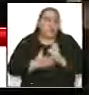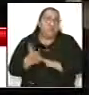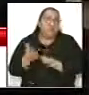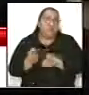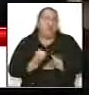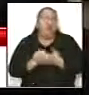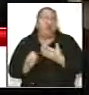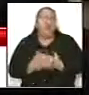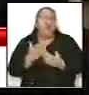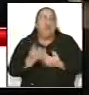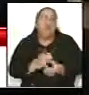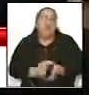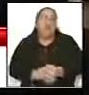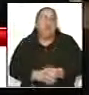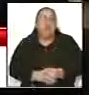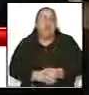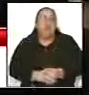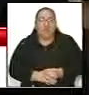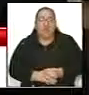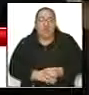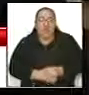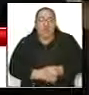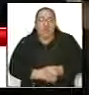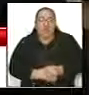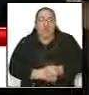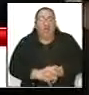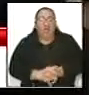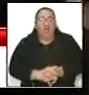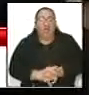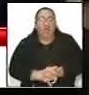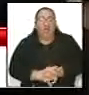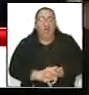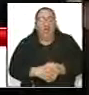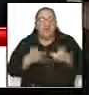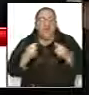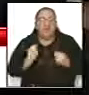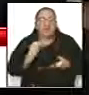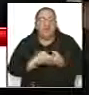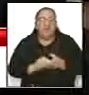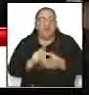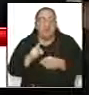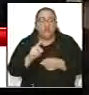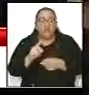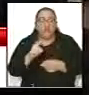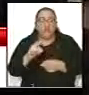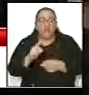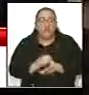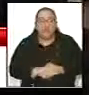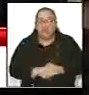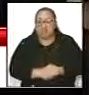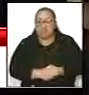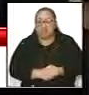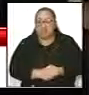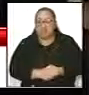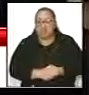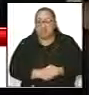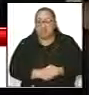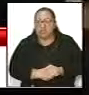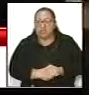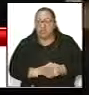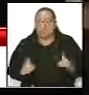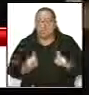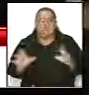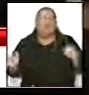mucho menos costoso tratar de físicamente colocar sus fibras. Pero no nos